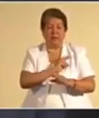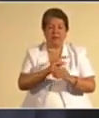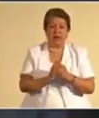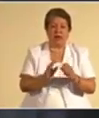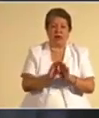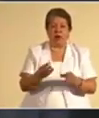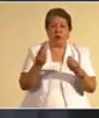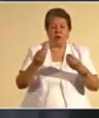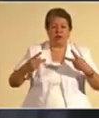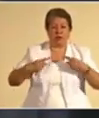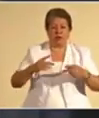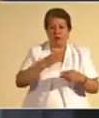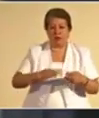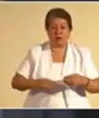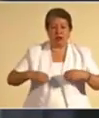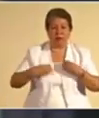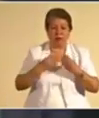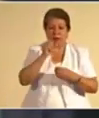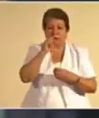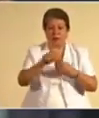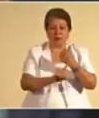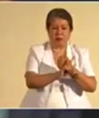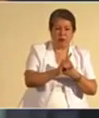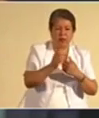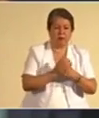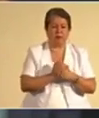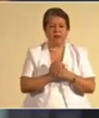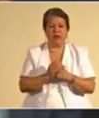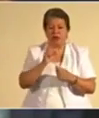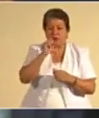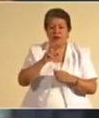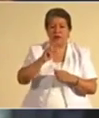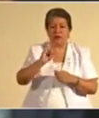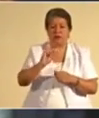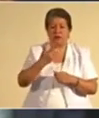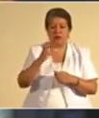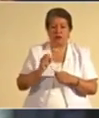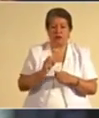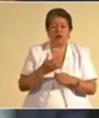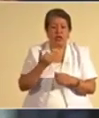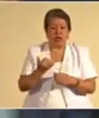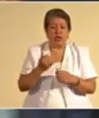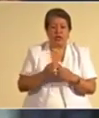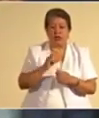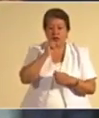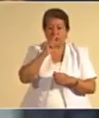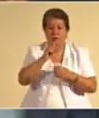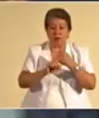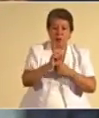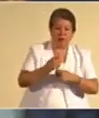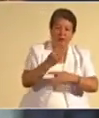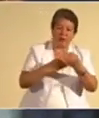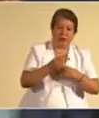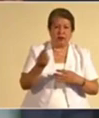toluqueños, vivo de manera cotidiana los mismos problemas, los mismos riesgos y lamentablemente también los mismos problemas que